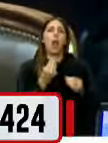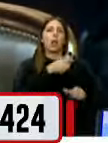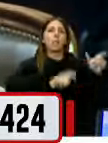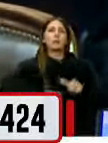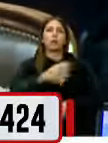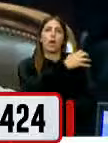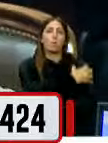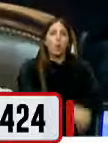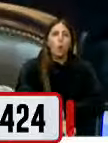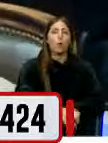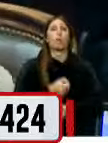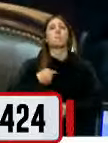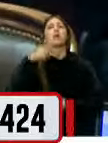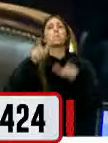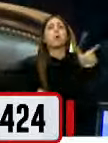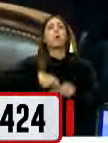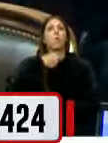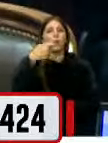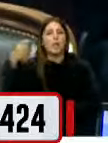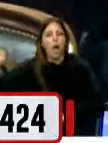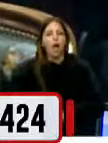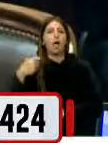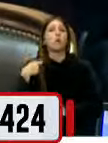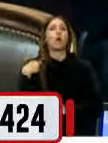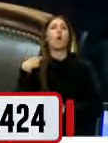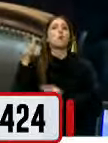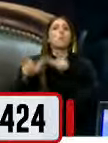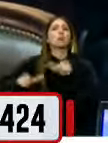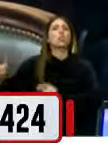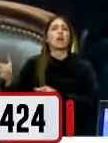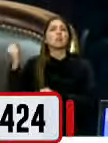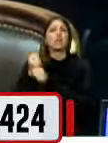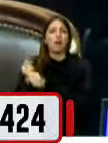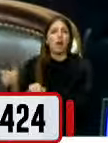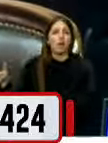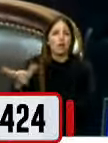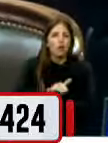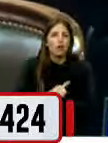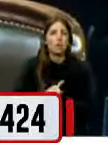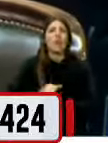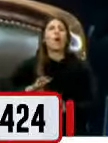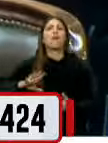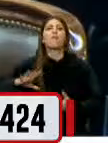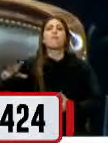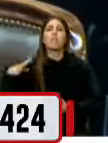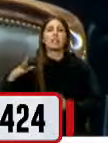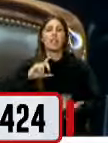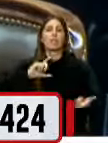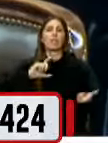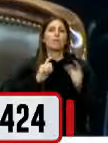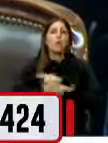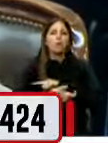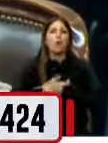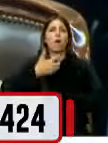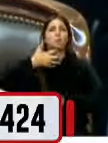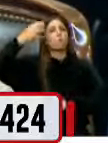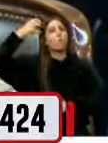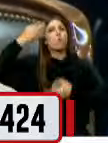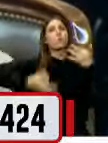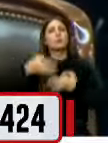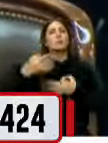trompetas, bombos. Se ha armado todo para justamente manifestarse en contra de la ley Bases o del proyecto de